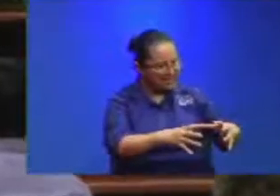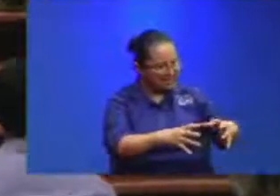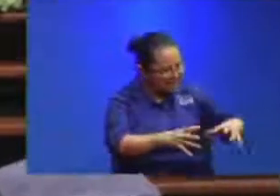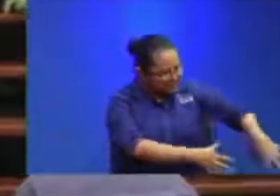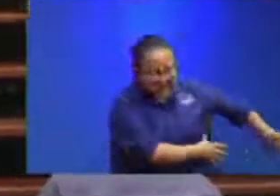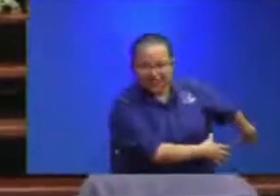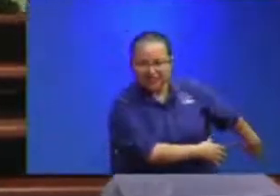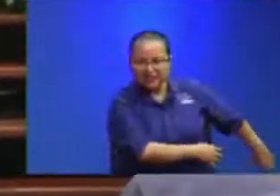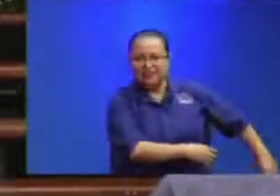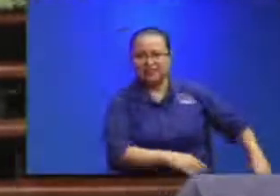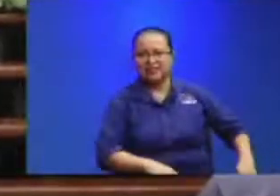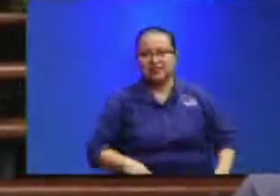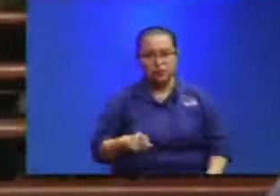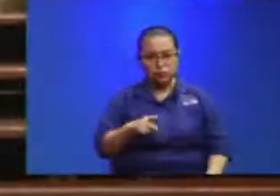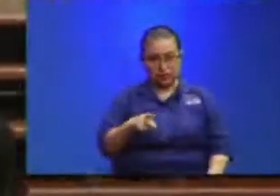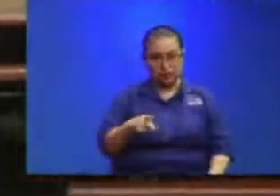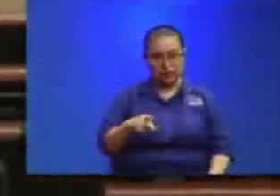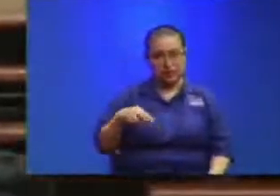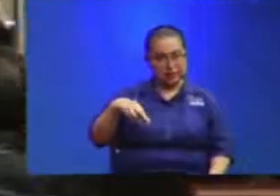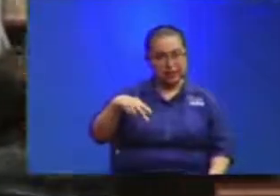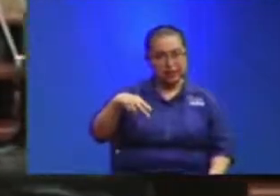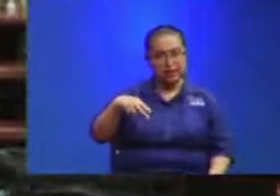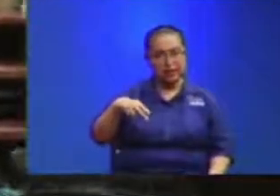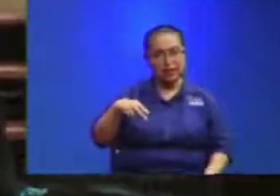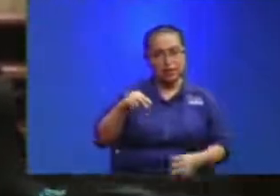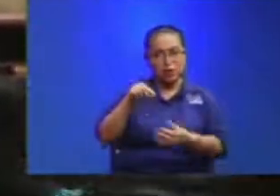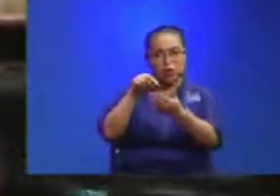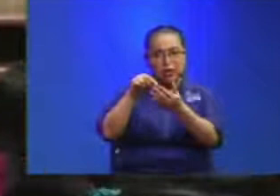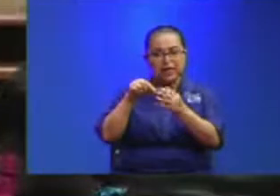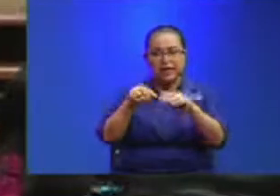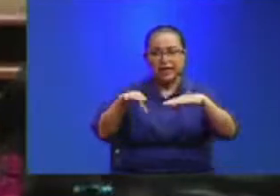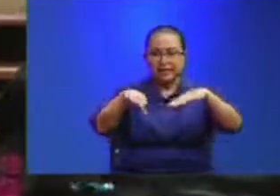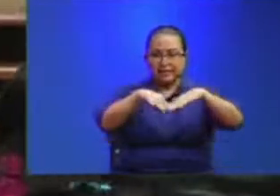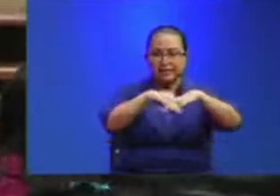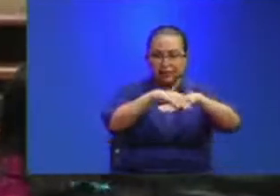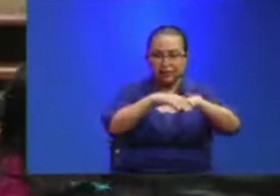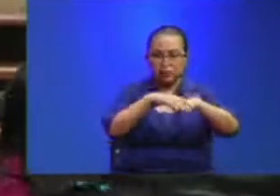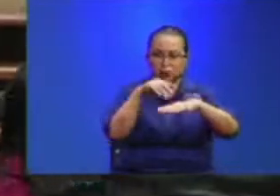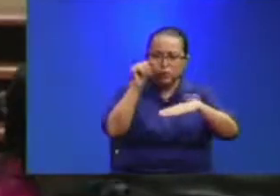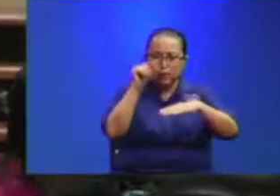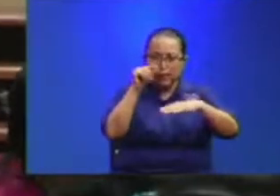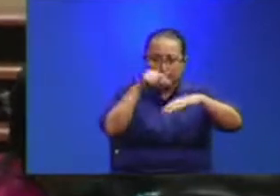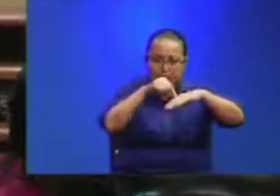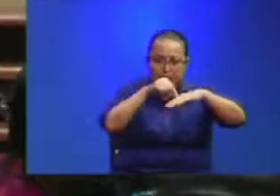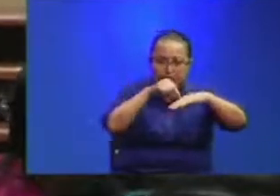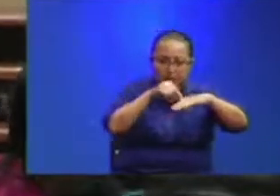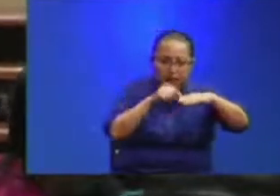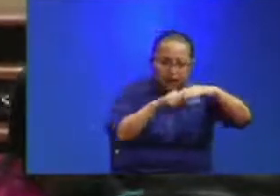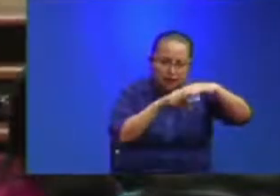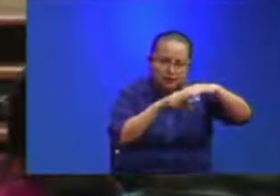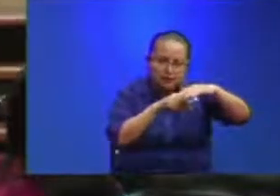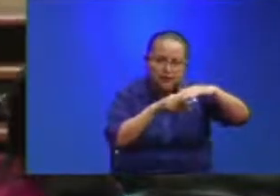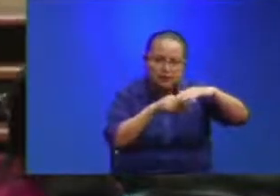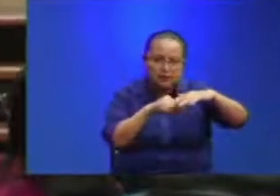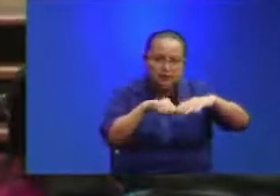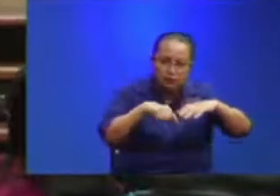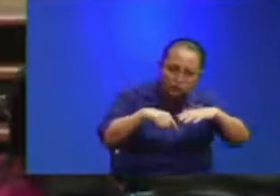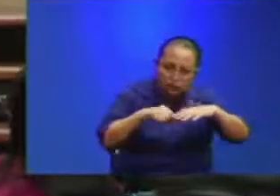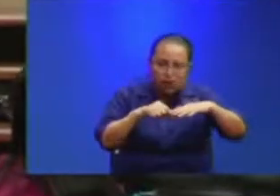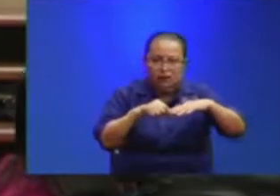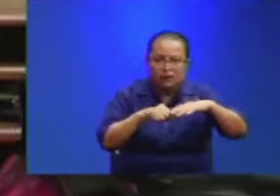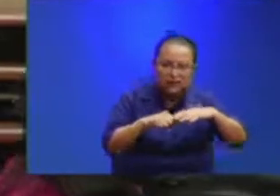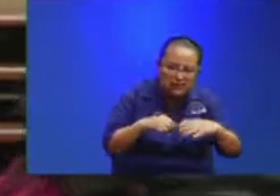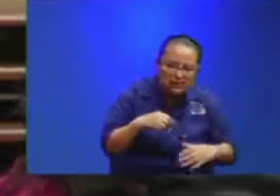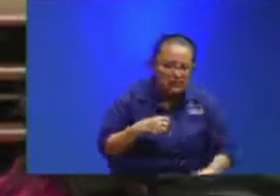usted nunca camino con una piedra en el zapato en metida en una piedra es horrible hermano y aunque sea una princesita